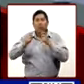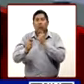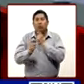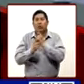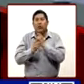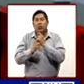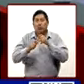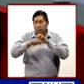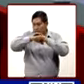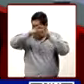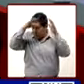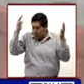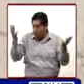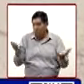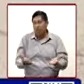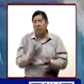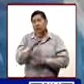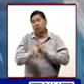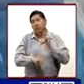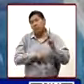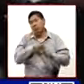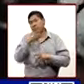la población en general.